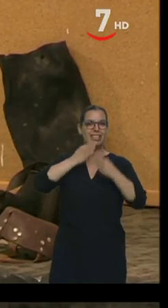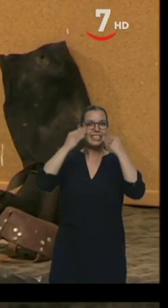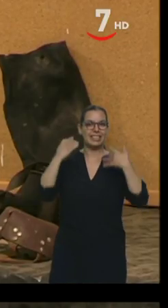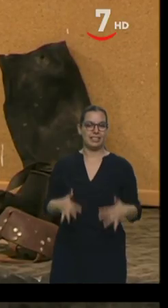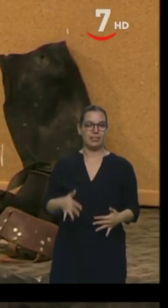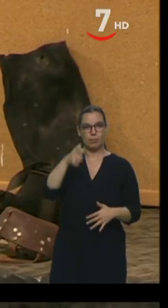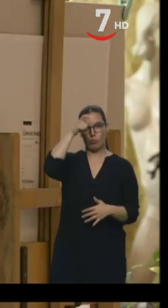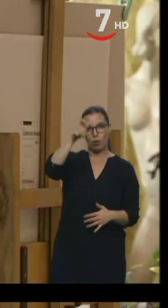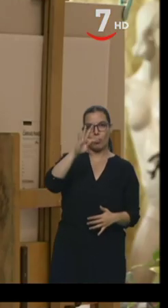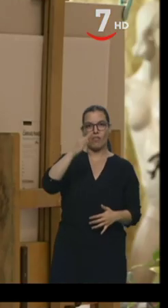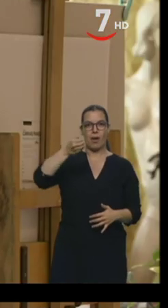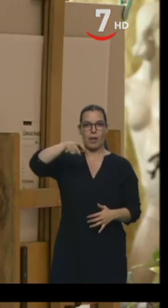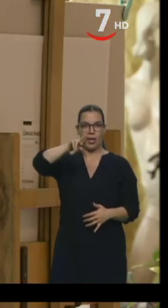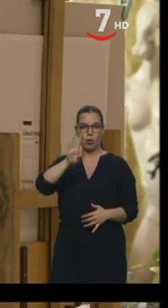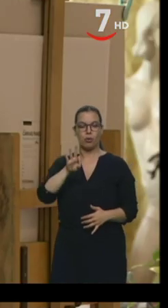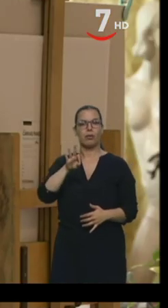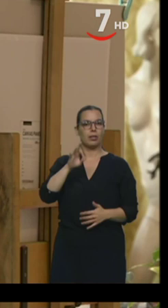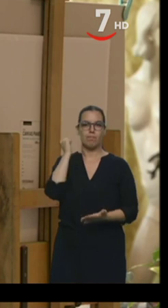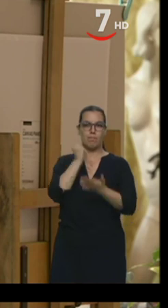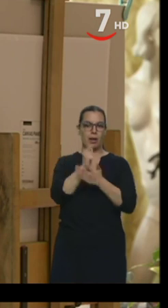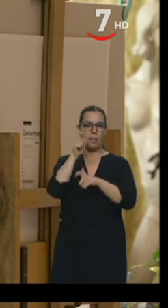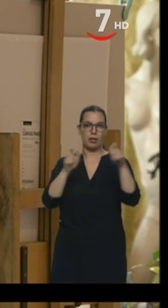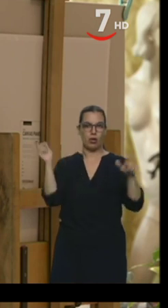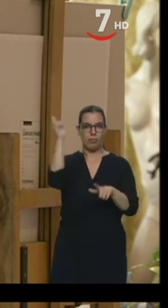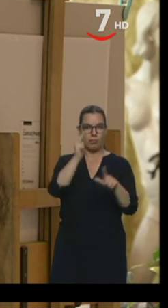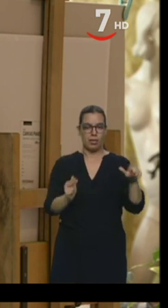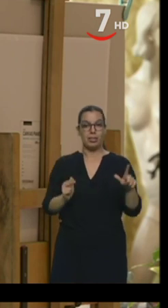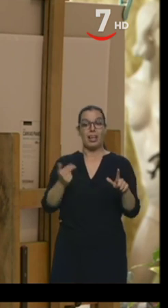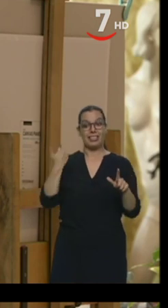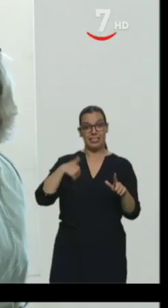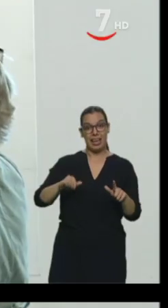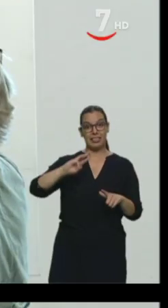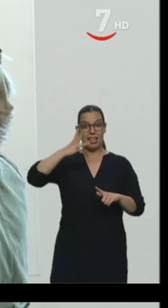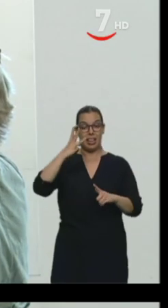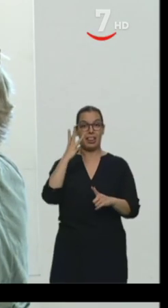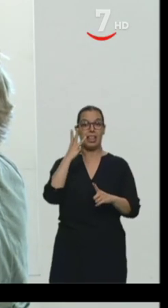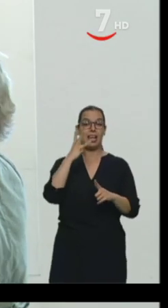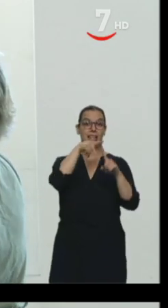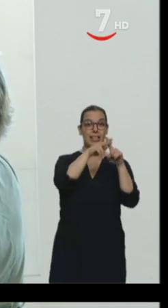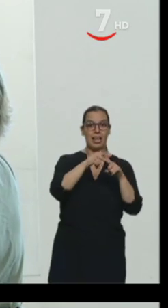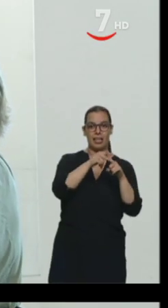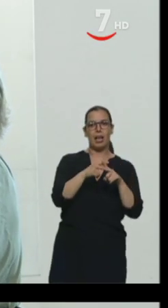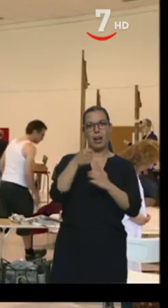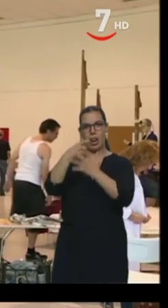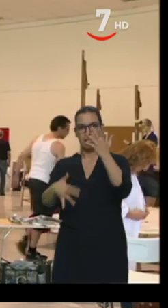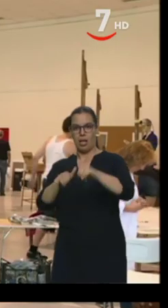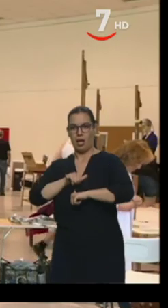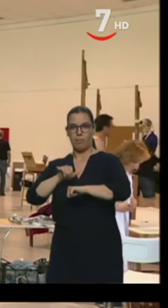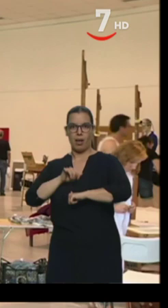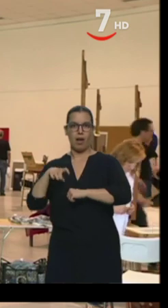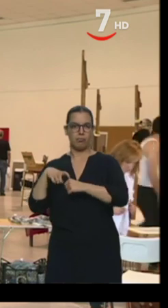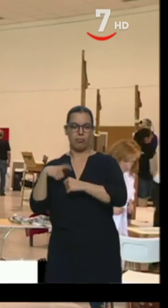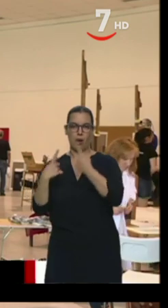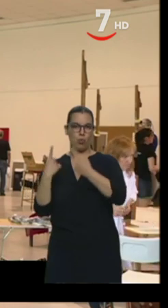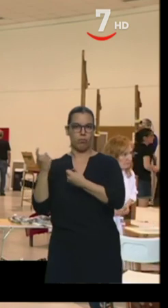quienes participan en esta experiencia formativa. De hecho, la tercera edición deja alumnos en lista de espera. Yo creo que es